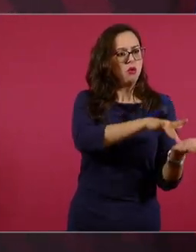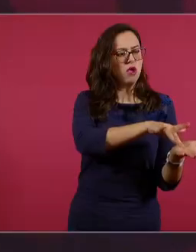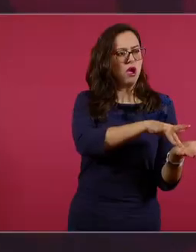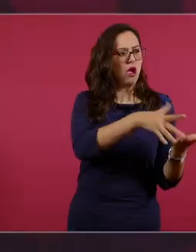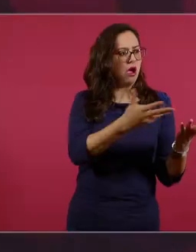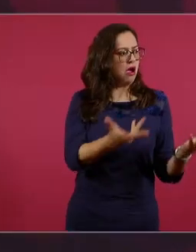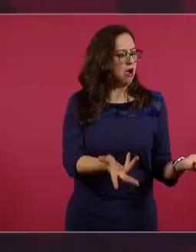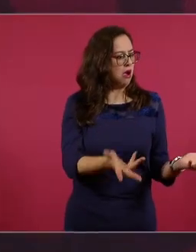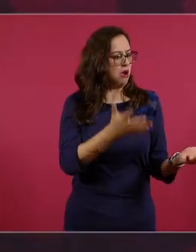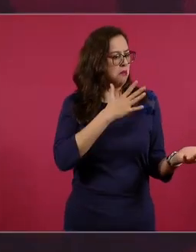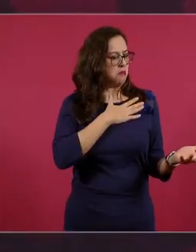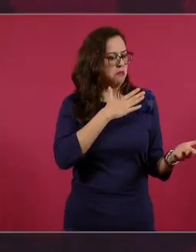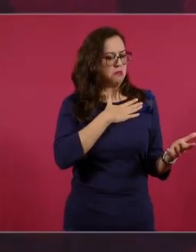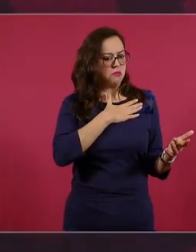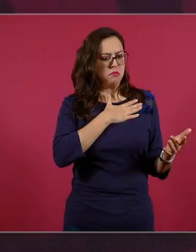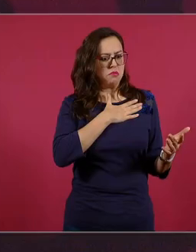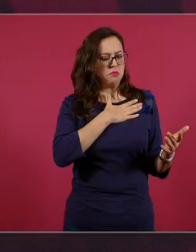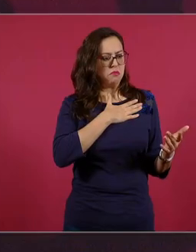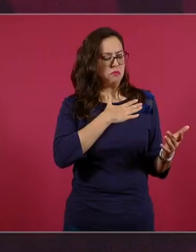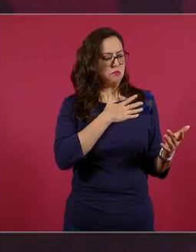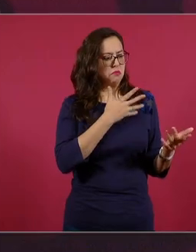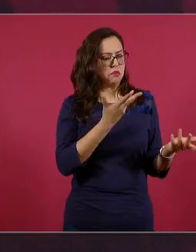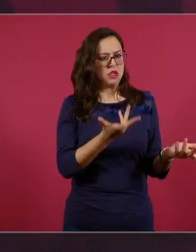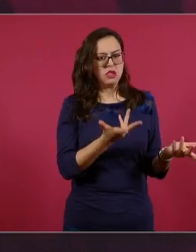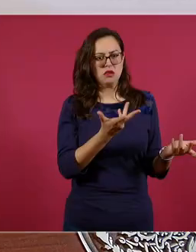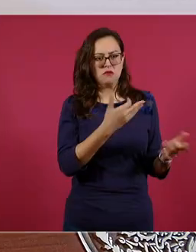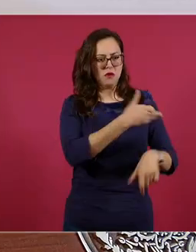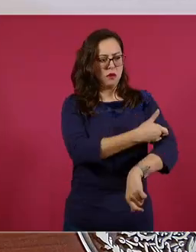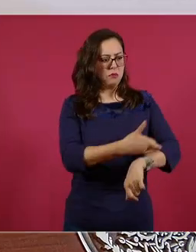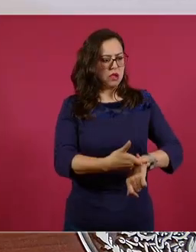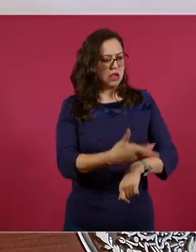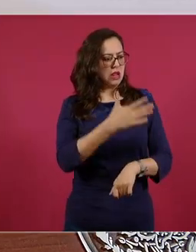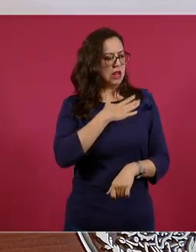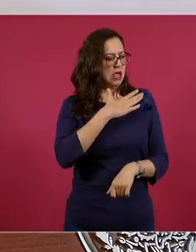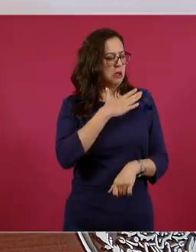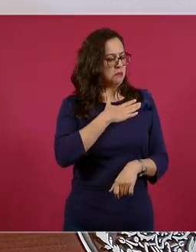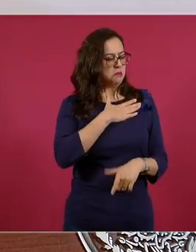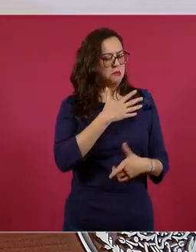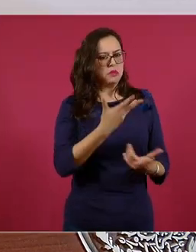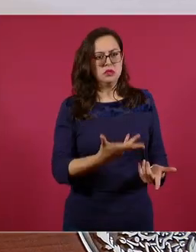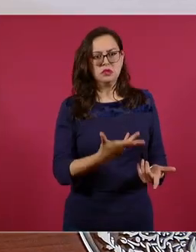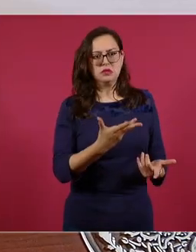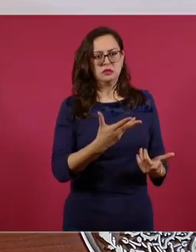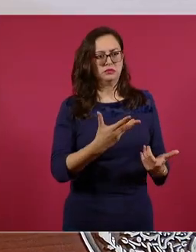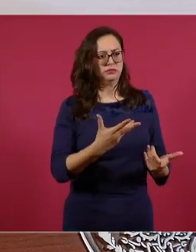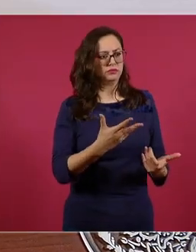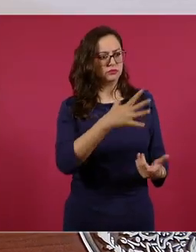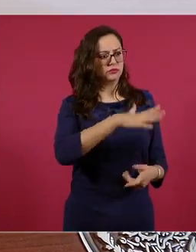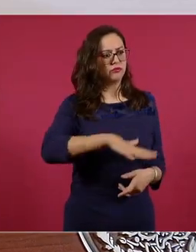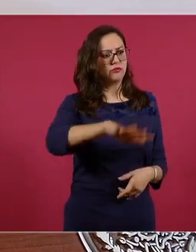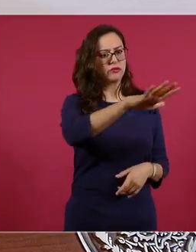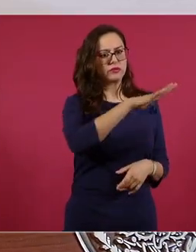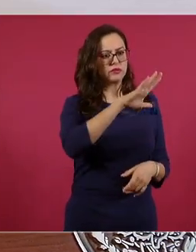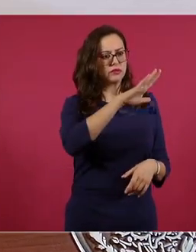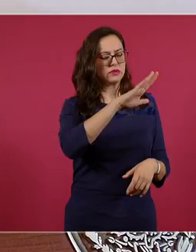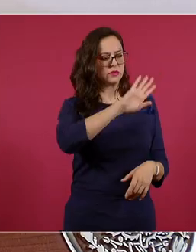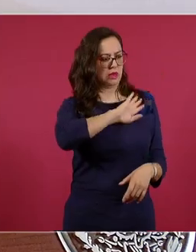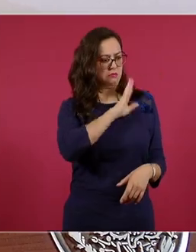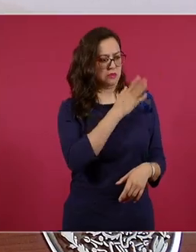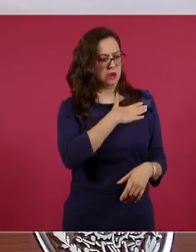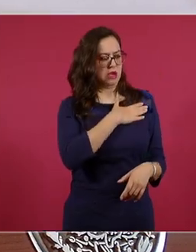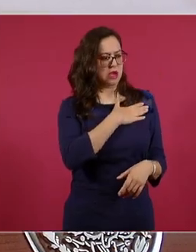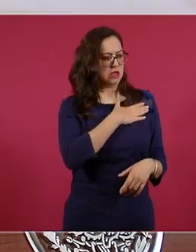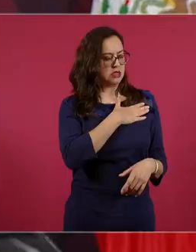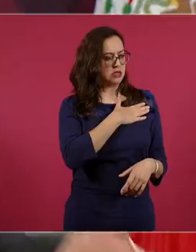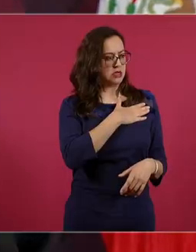si todos los que vivimos en Madrid estábamos de acuerdo en que ganara la señora Xóchitl, sí,